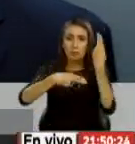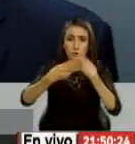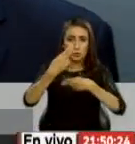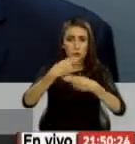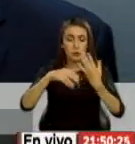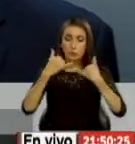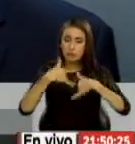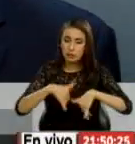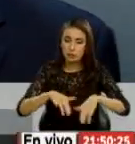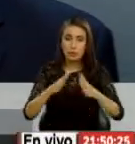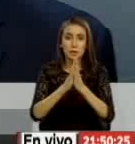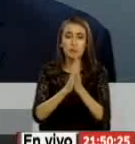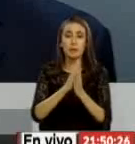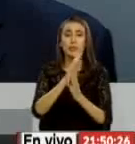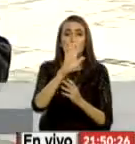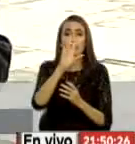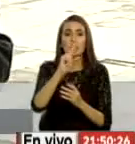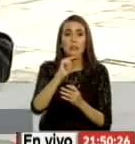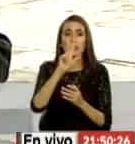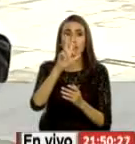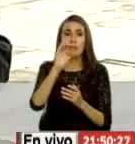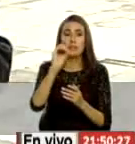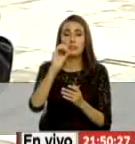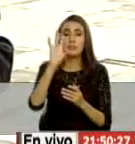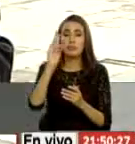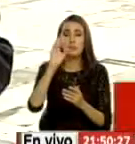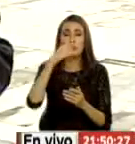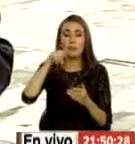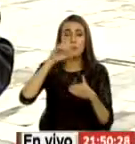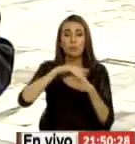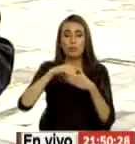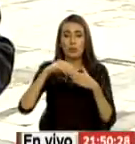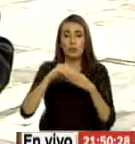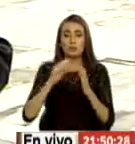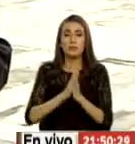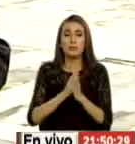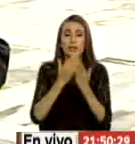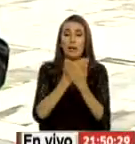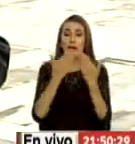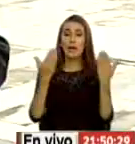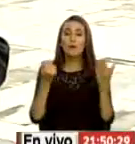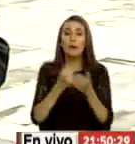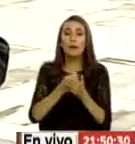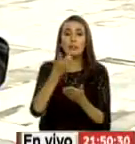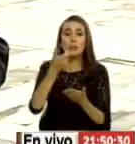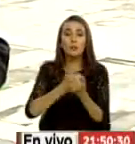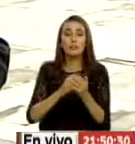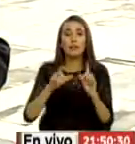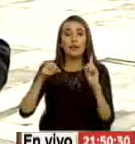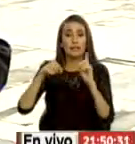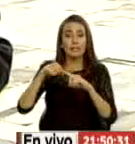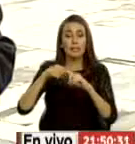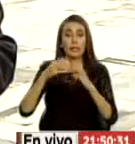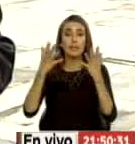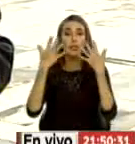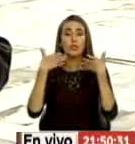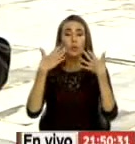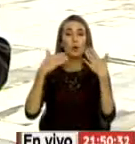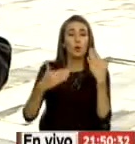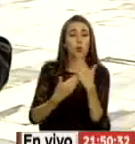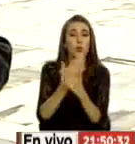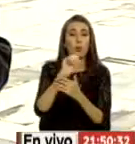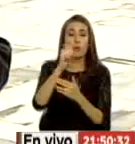objetivo de 107 millones de dólares. Inmobiliar también tiene previsto realizar nuevas subastas en las ciudades de Quito y de Guayaquil los